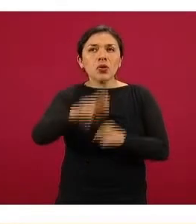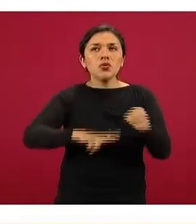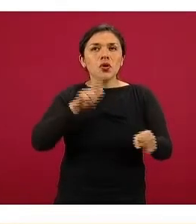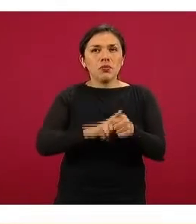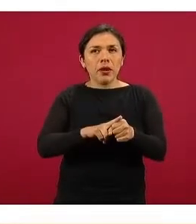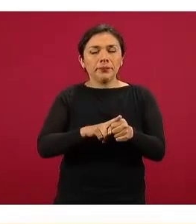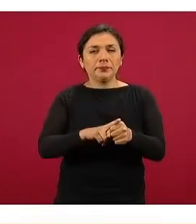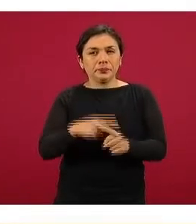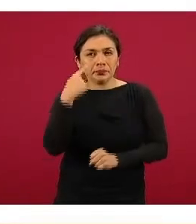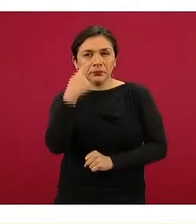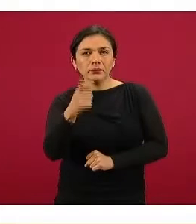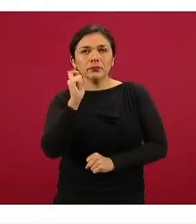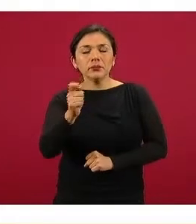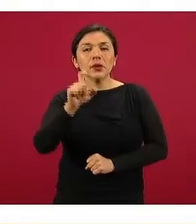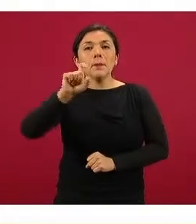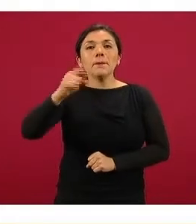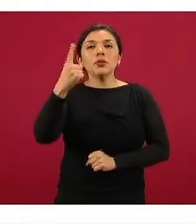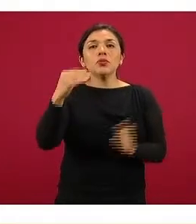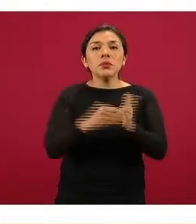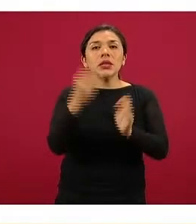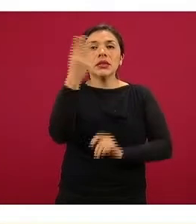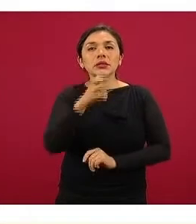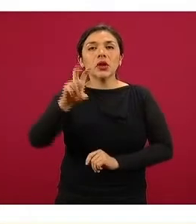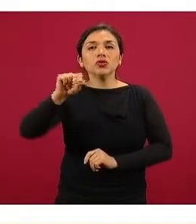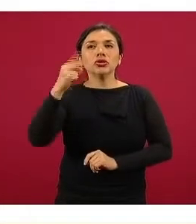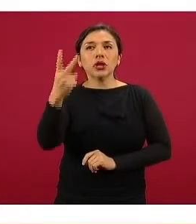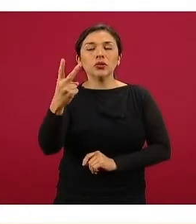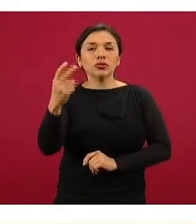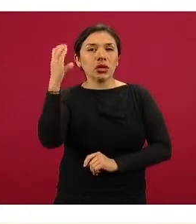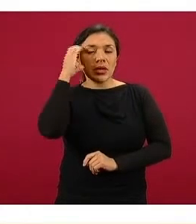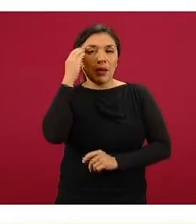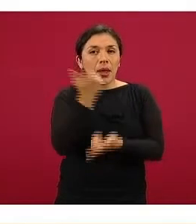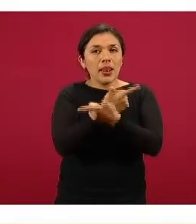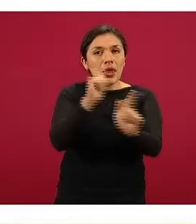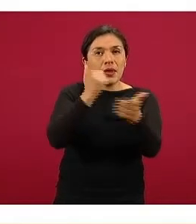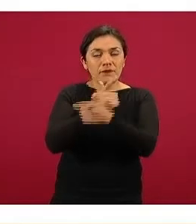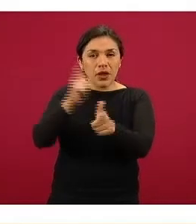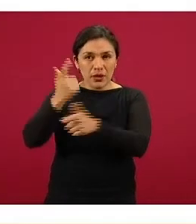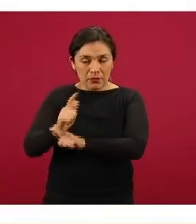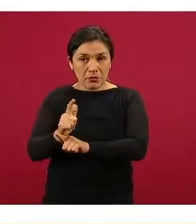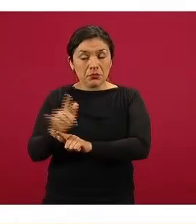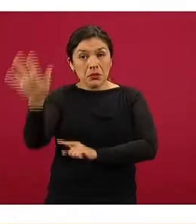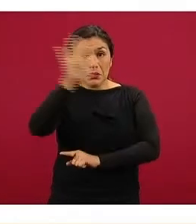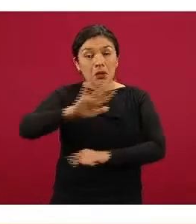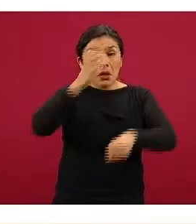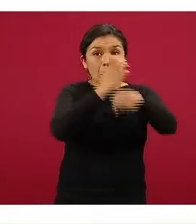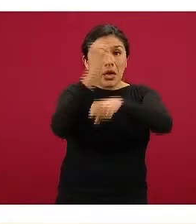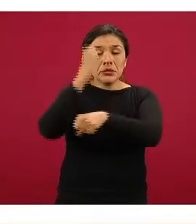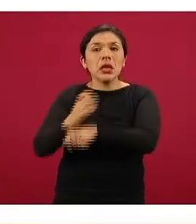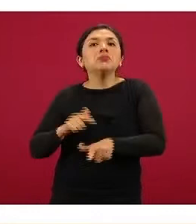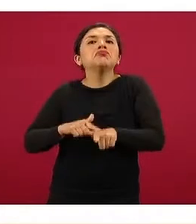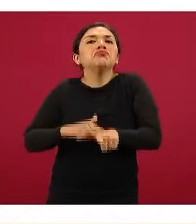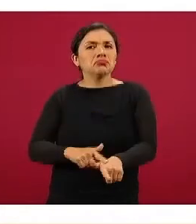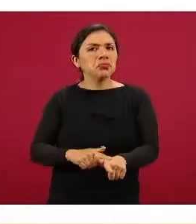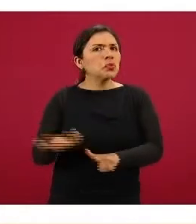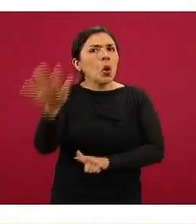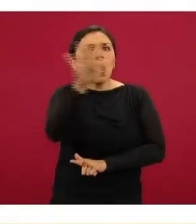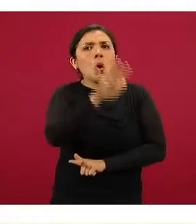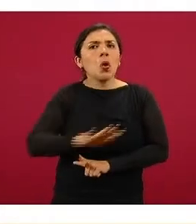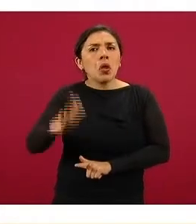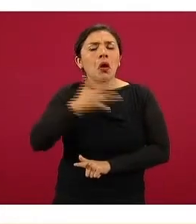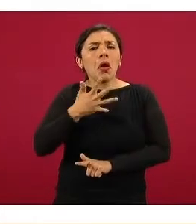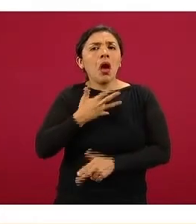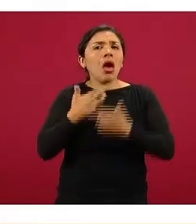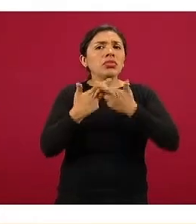cual nos deja un total de 21.382 camas disponibles, y las entidades continúan todas al menos